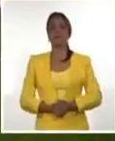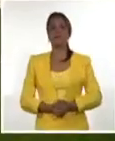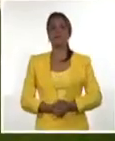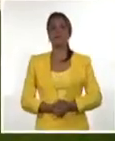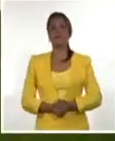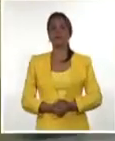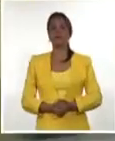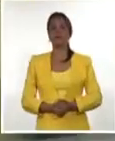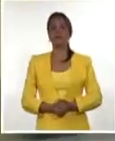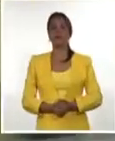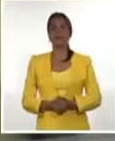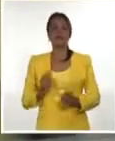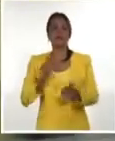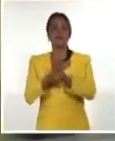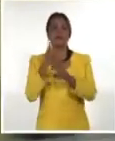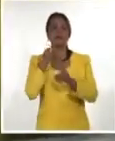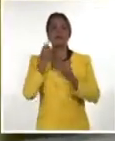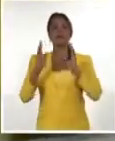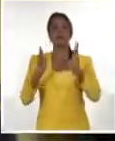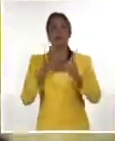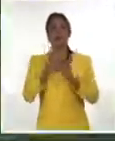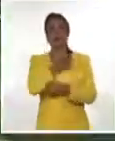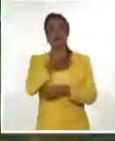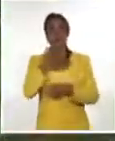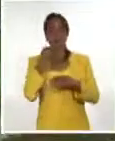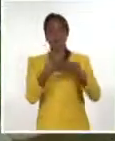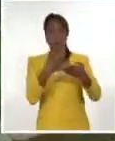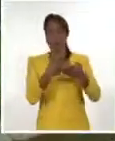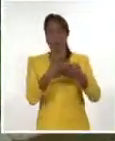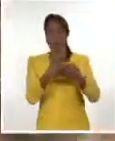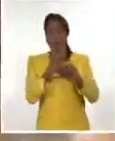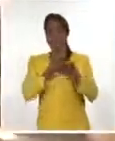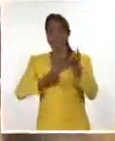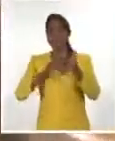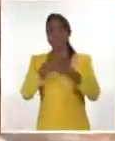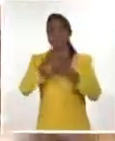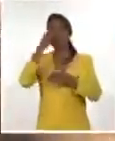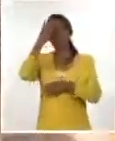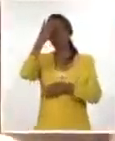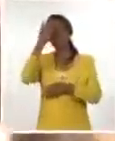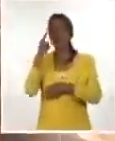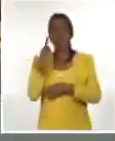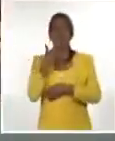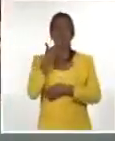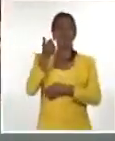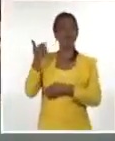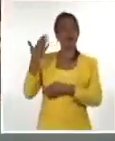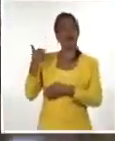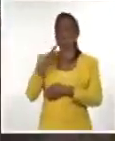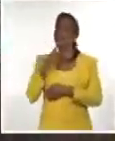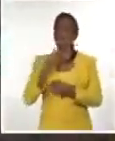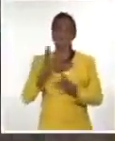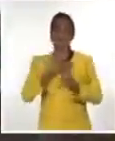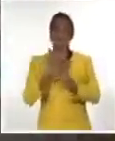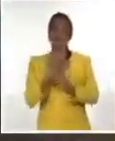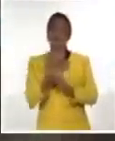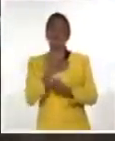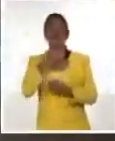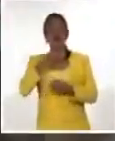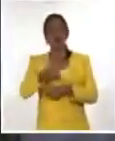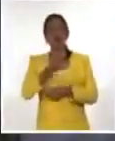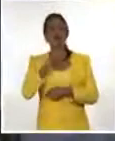El inicio del actual año para la empresa refinadora de aceite Arasol en Santiago de Cuba no fue alentador en sus producciones. Los